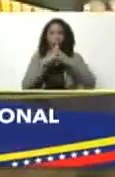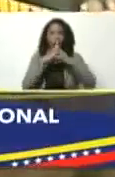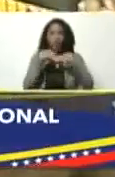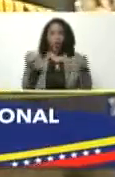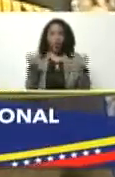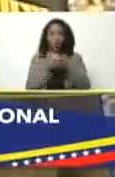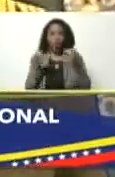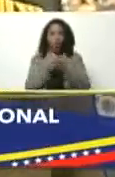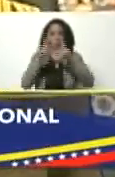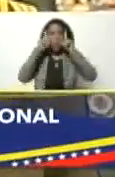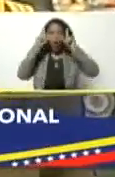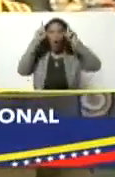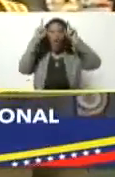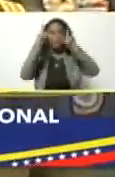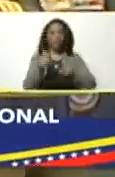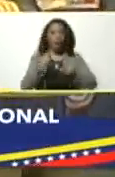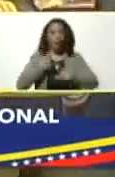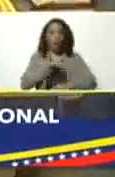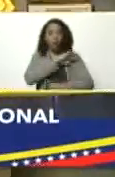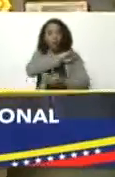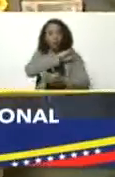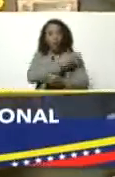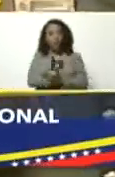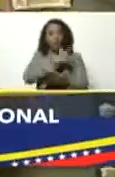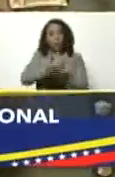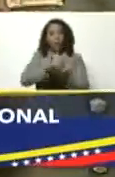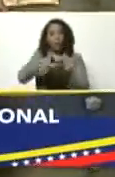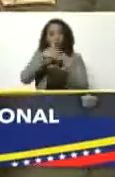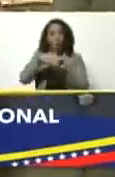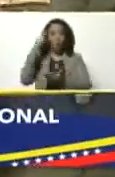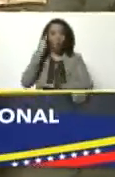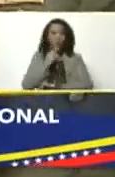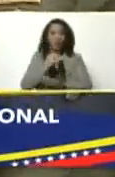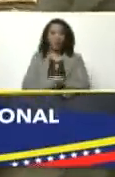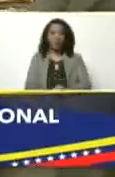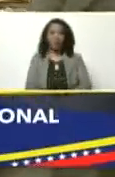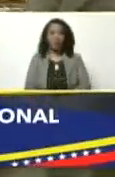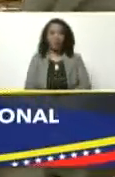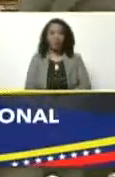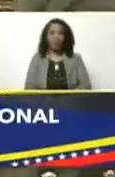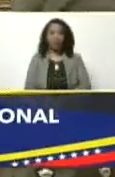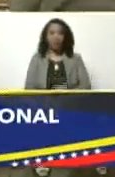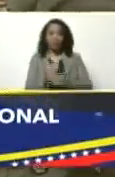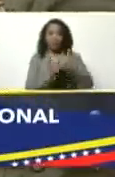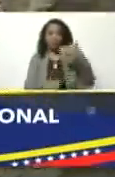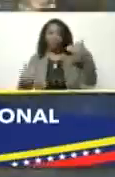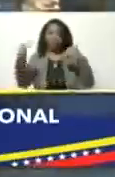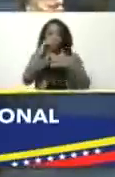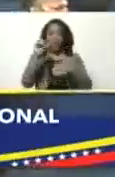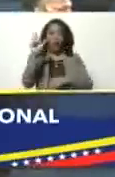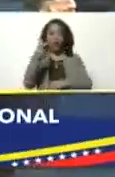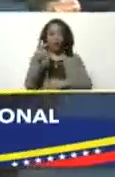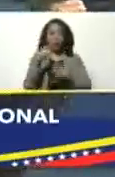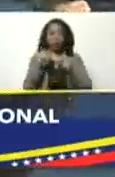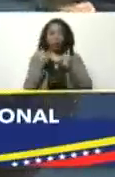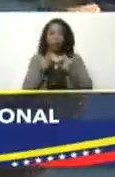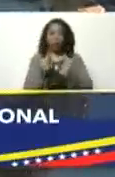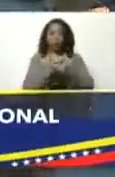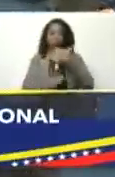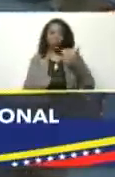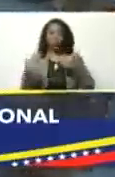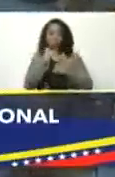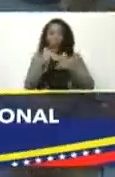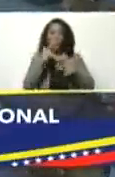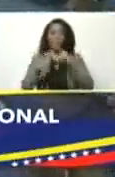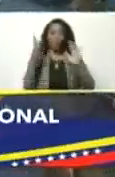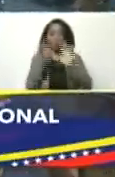tropa profesional que nuestra Fuerza Armada Nacional Bolivariana asciende a su grado inmediato superior, pero